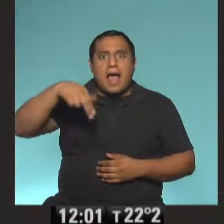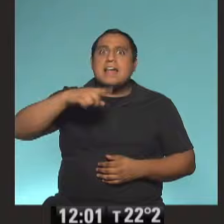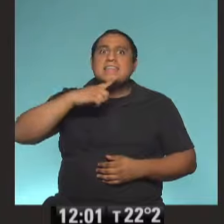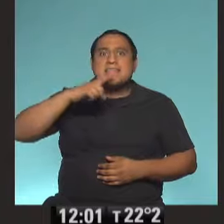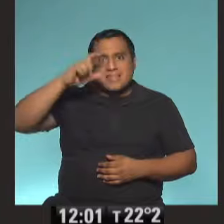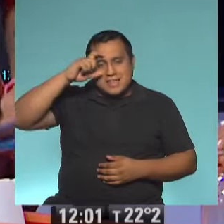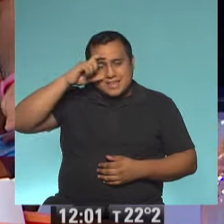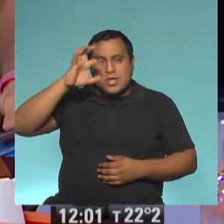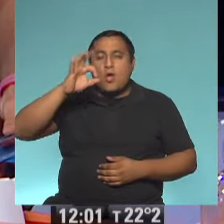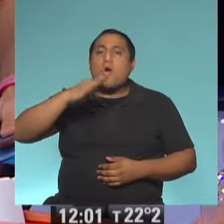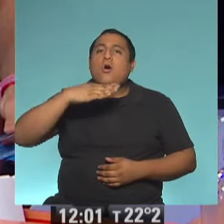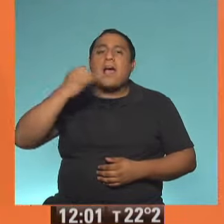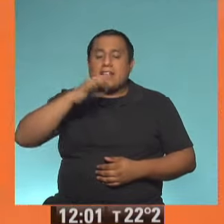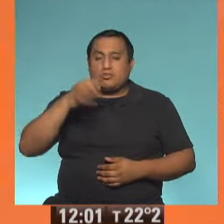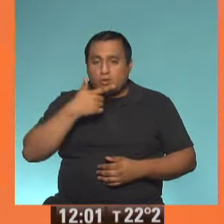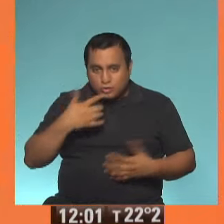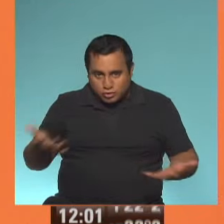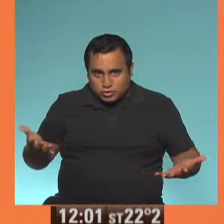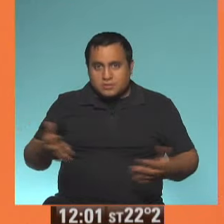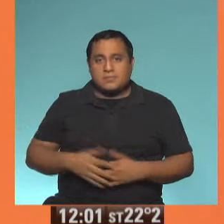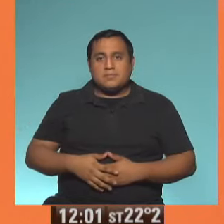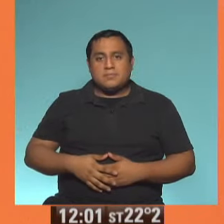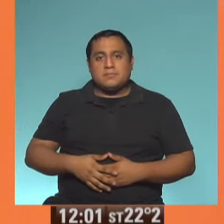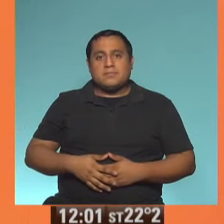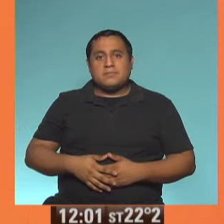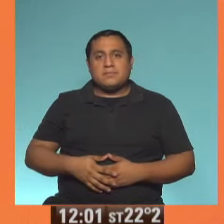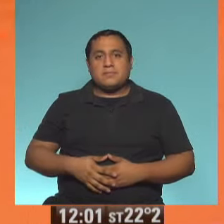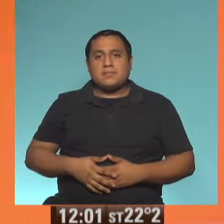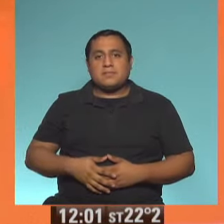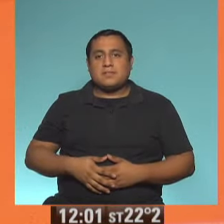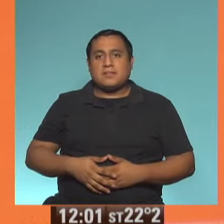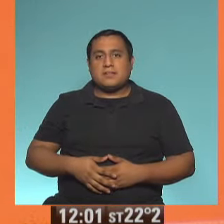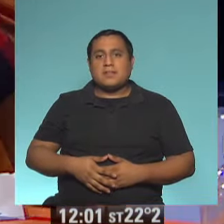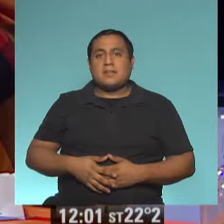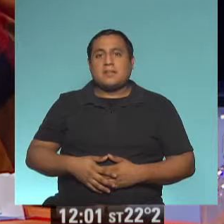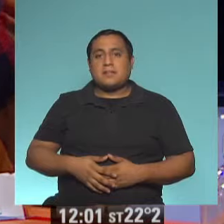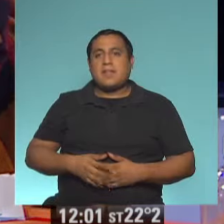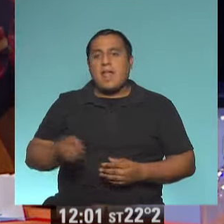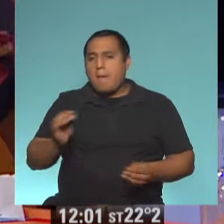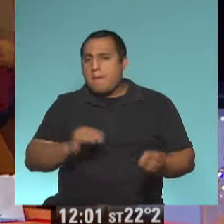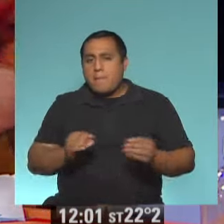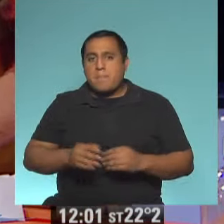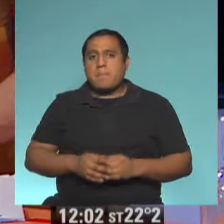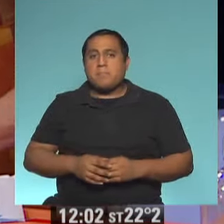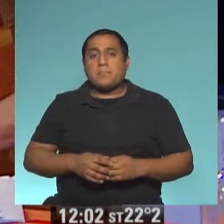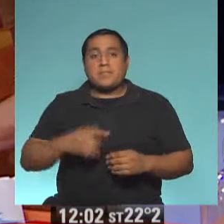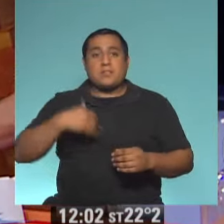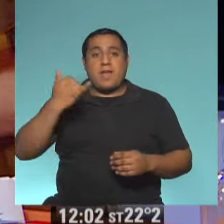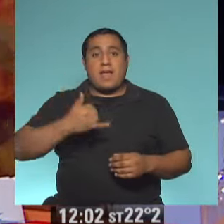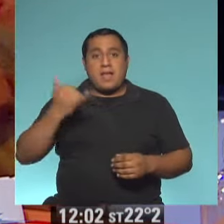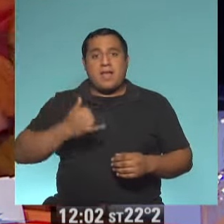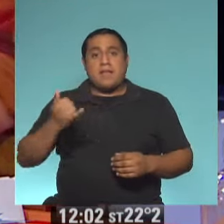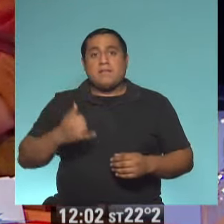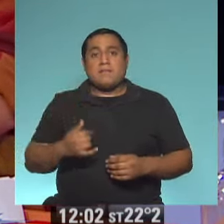anteojazos. Y miren que tengo acá, ¡tuki! ¡Ah, muy bien! ¡Ah, y ahí yo enganché, claro! Ahí tengo yo la otra, porque acá tengo